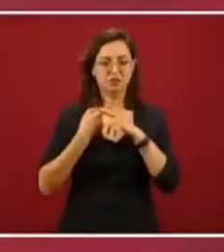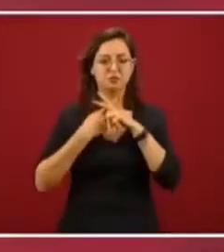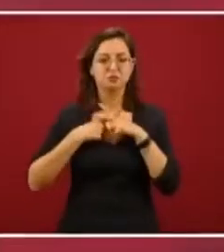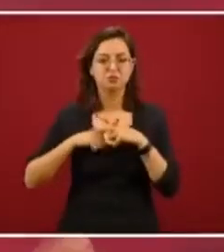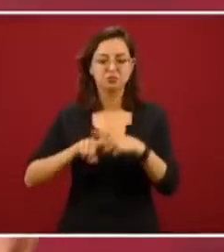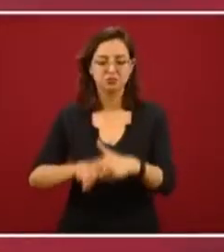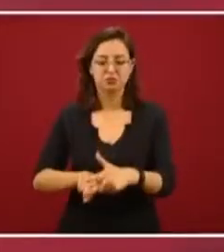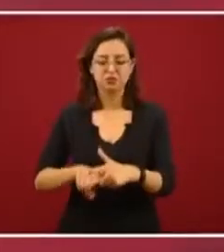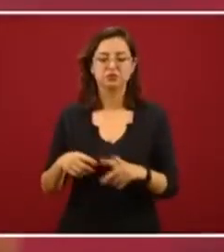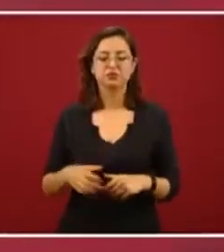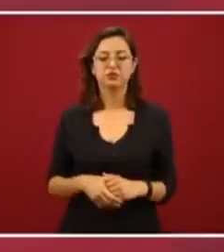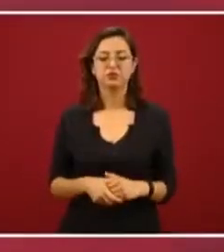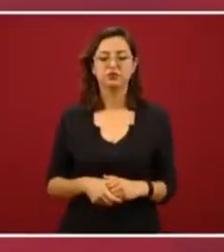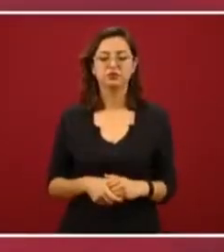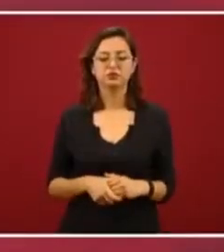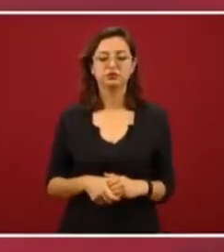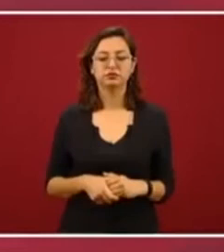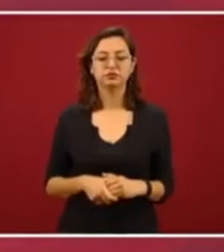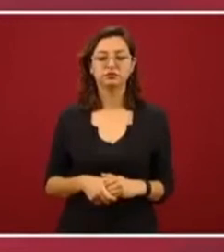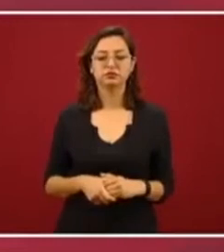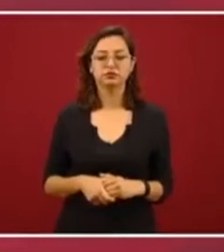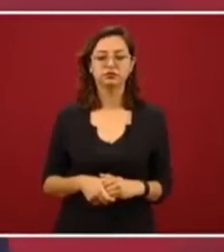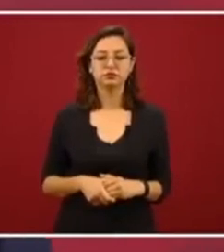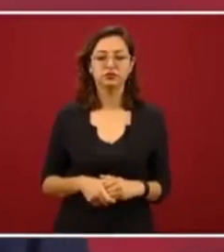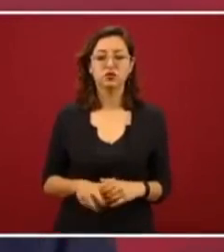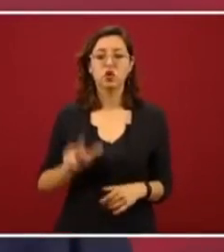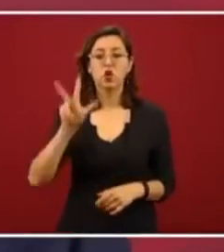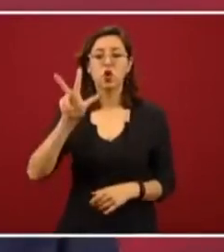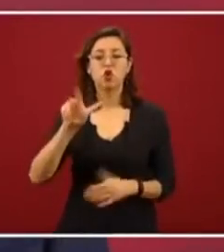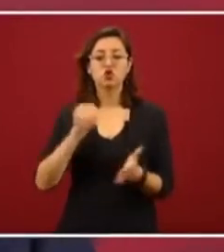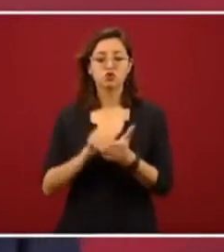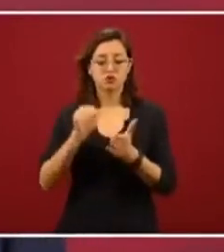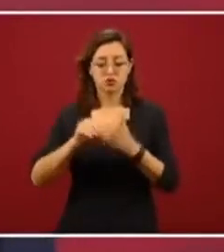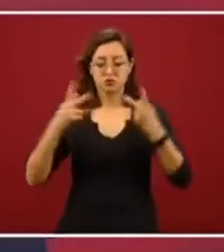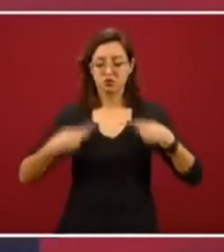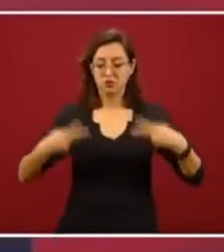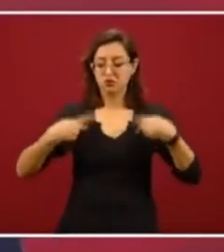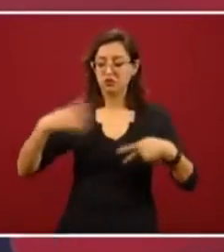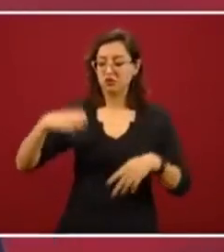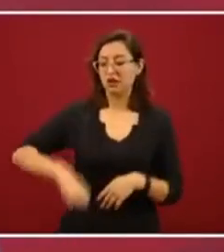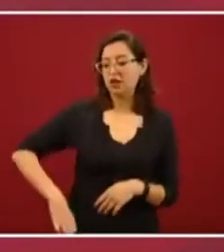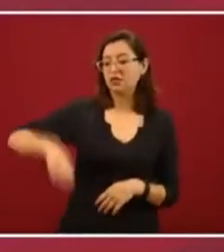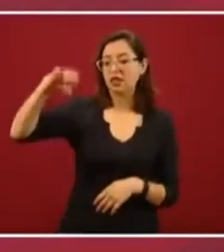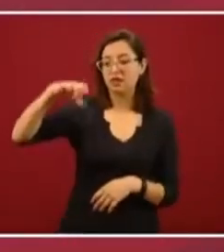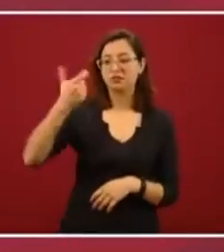Se les están enviando a más de 8 millones de adultos mayores